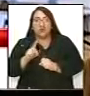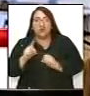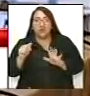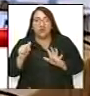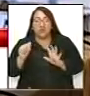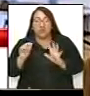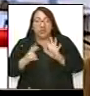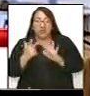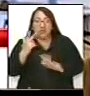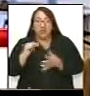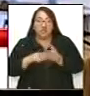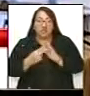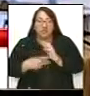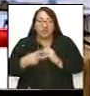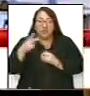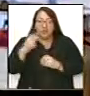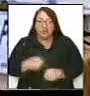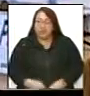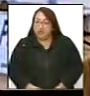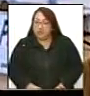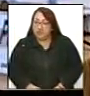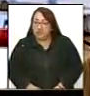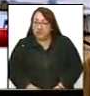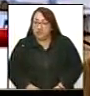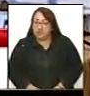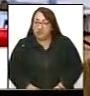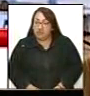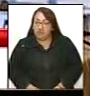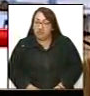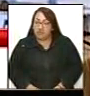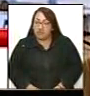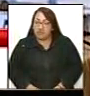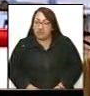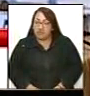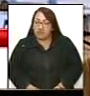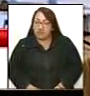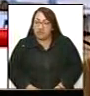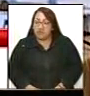2304-16-3, se incrementan 603 instituciones educativas, y con el PIB